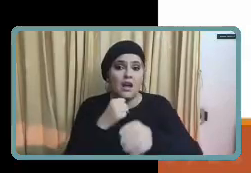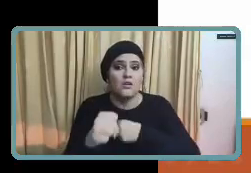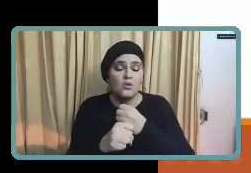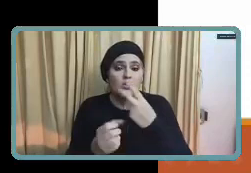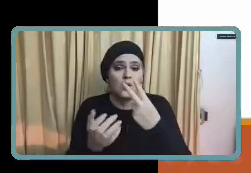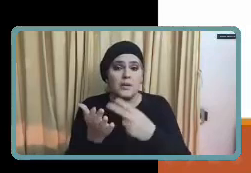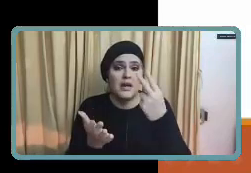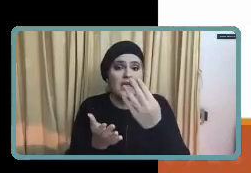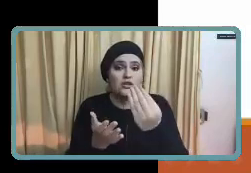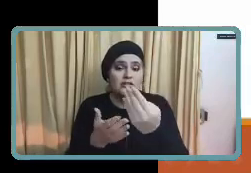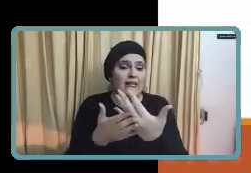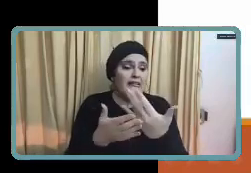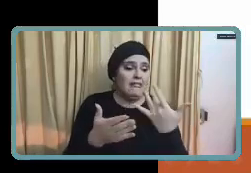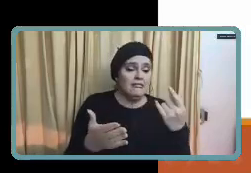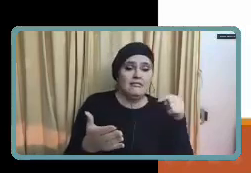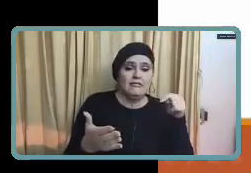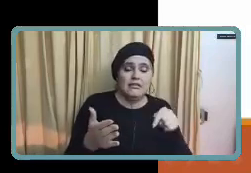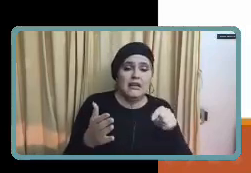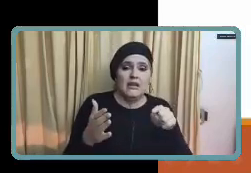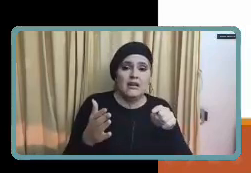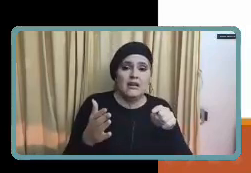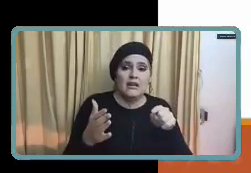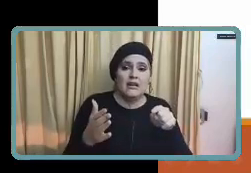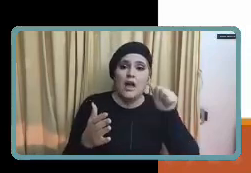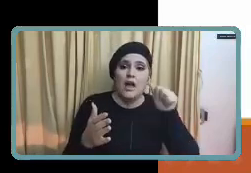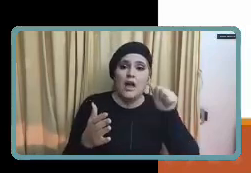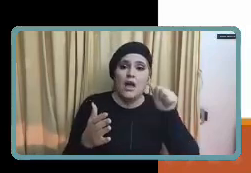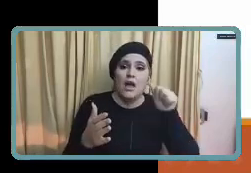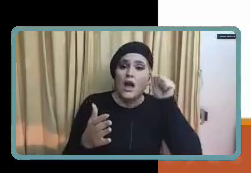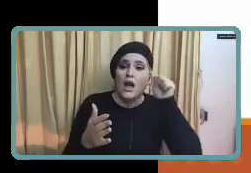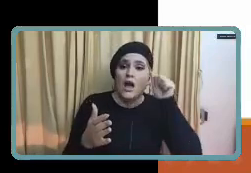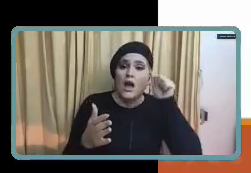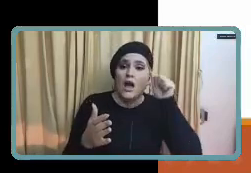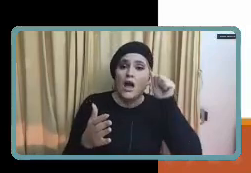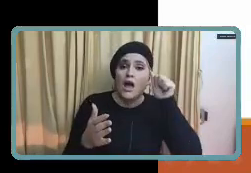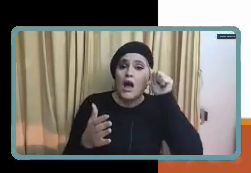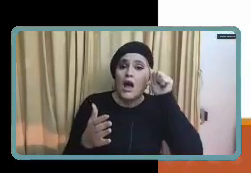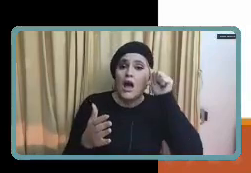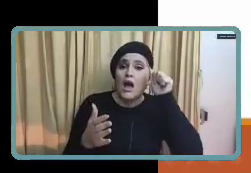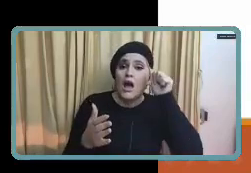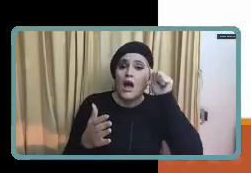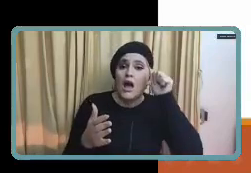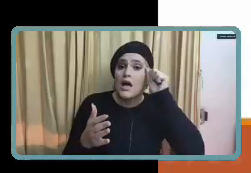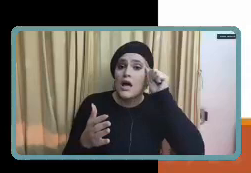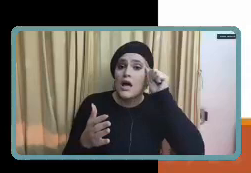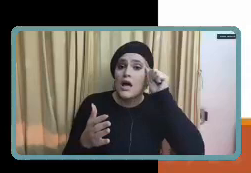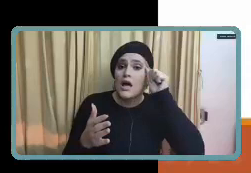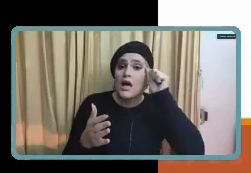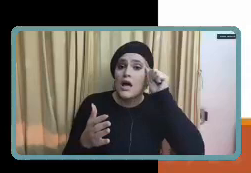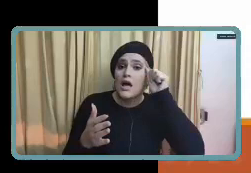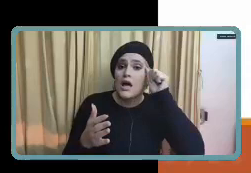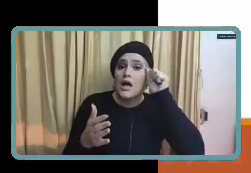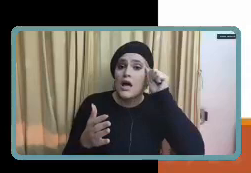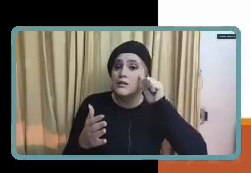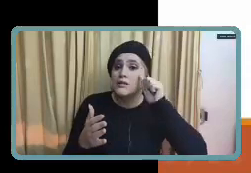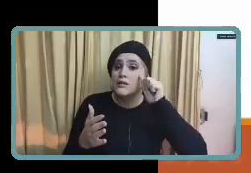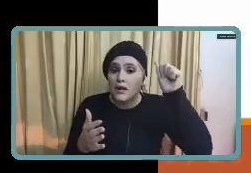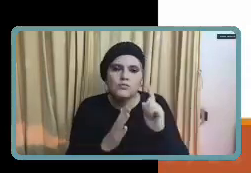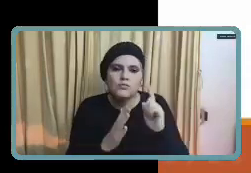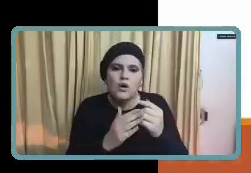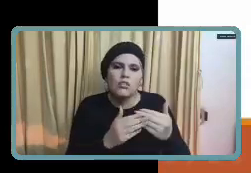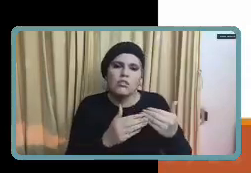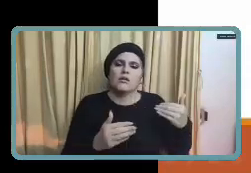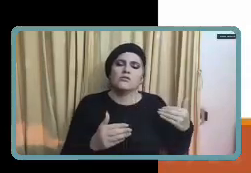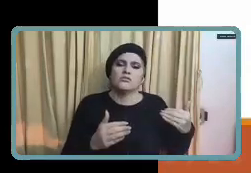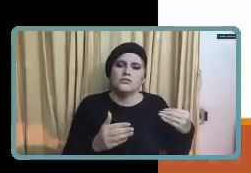no debían presentar los pacientes retraso del lenguaje clínicamente significativo ni retraso clínicamente significativo